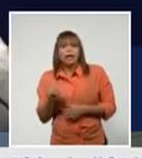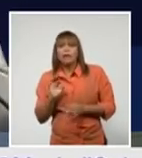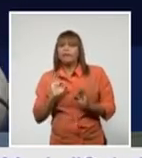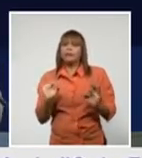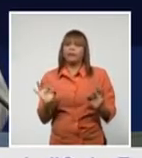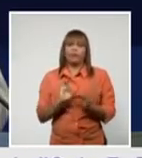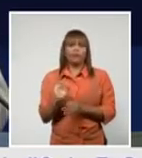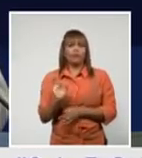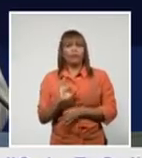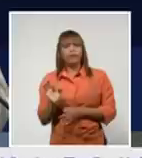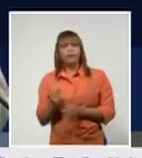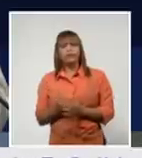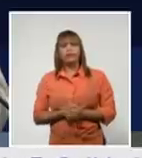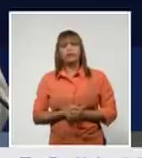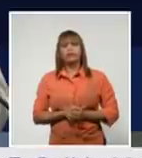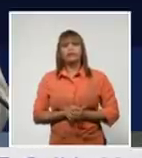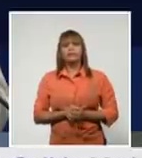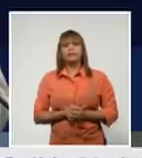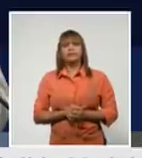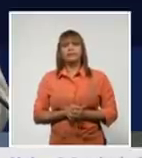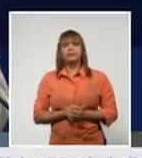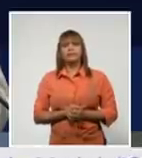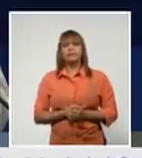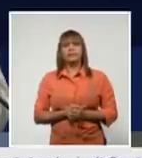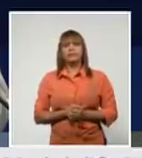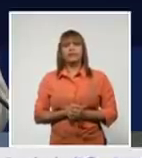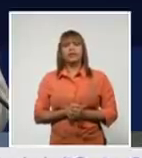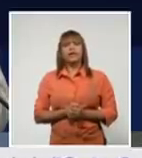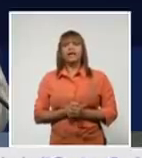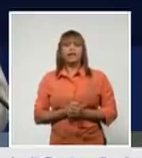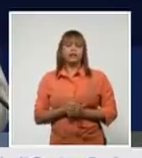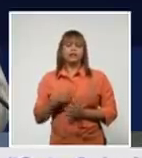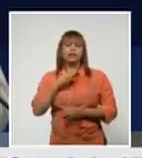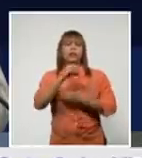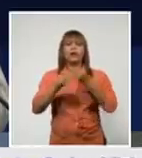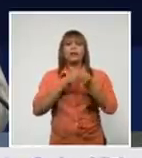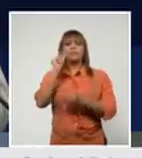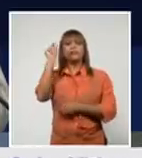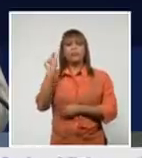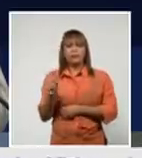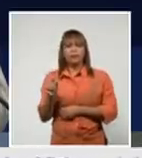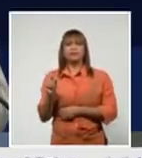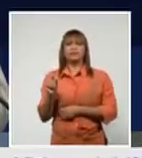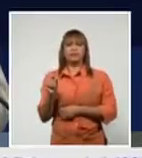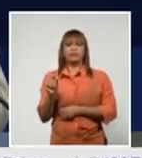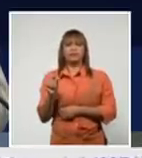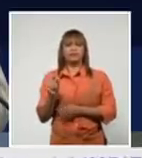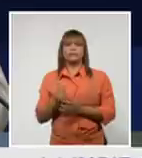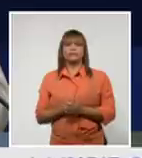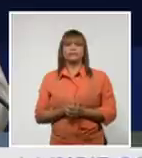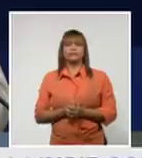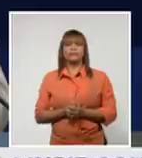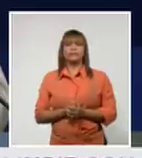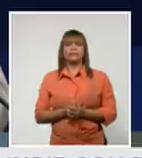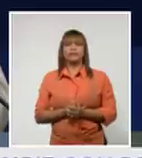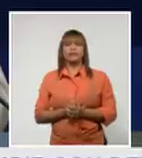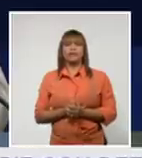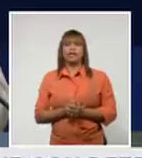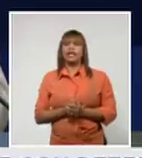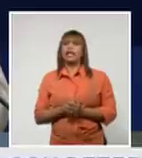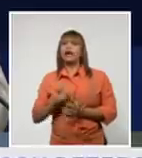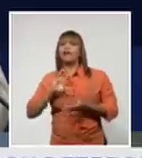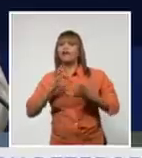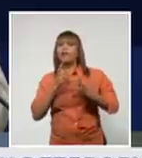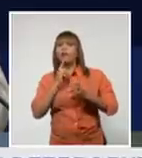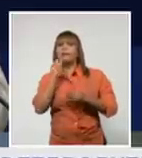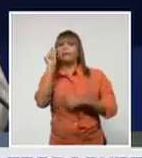necesariamente, esos pronósticos lo cambia el ser humano, lo cambia la actuación de las personas, las medidas